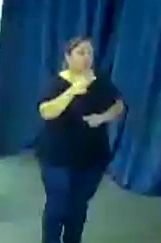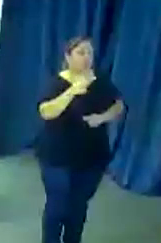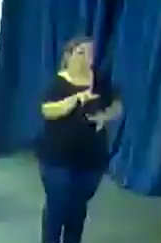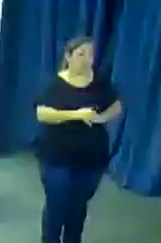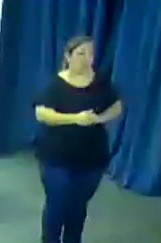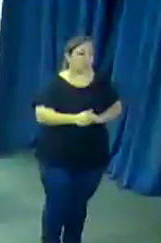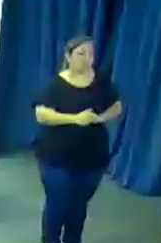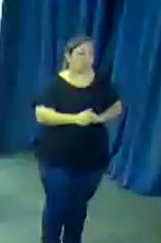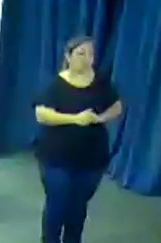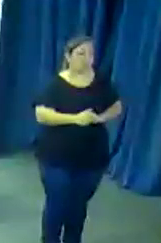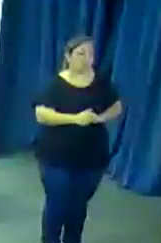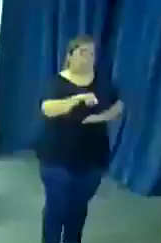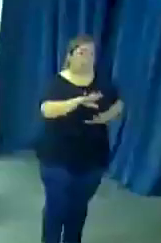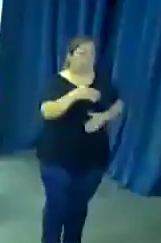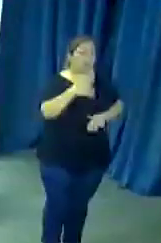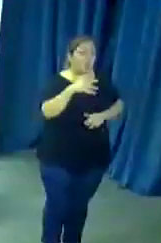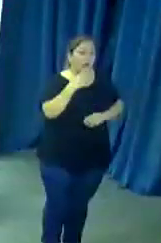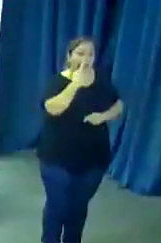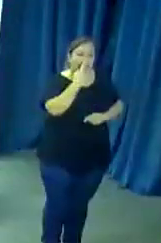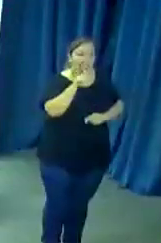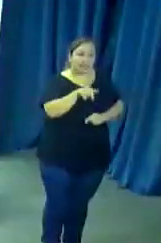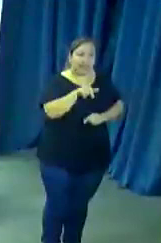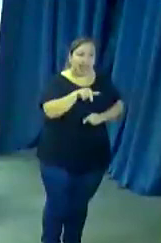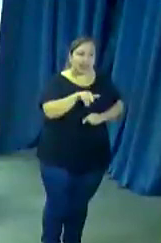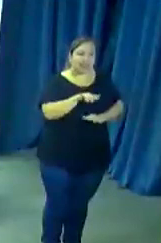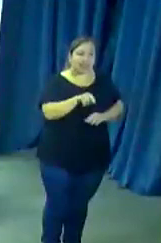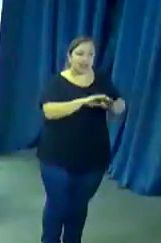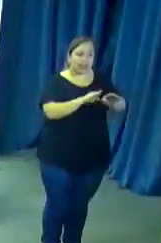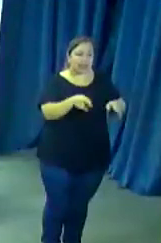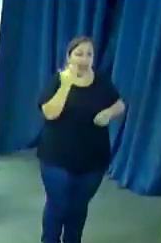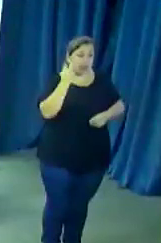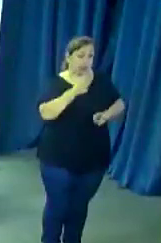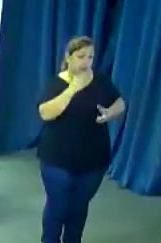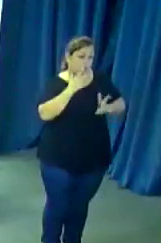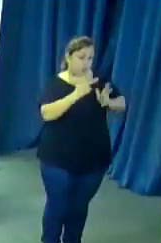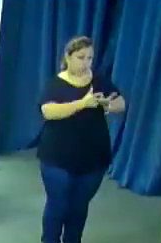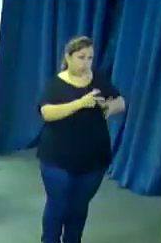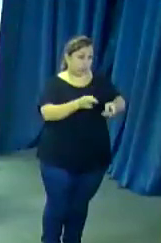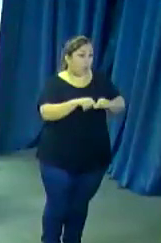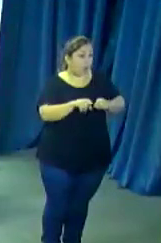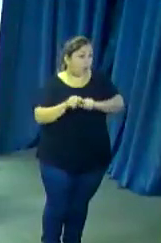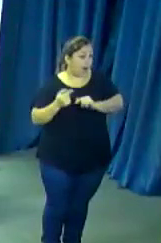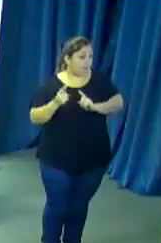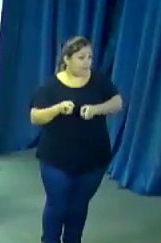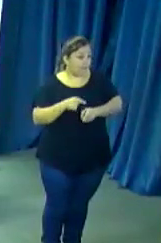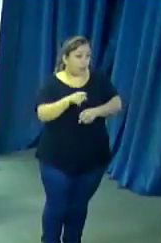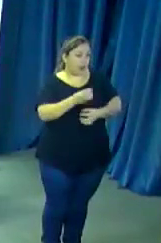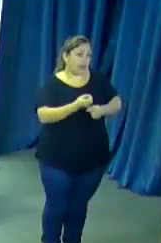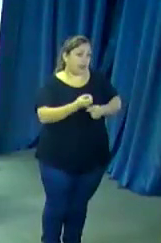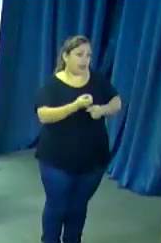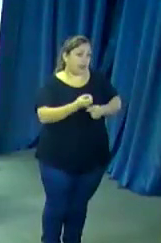muy interesante el panel, pero como han mencionado en reiteradas ocasiones aquí los